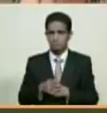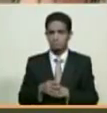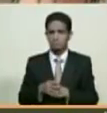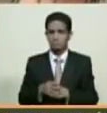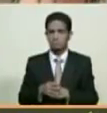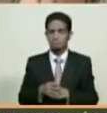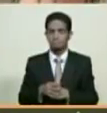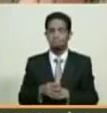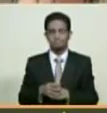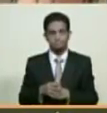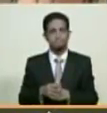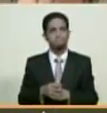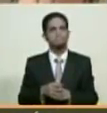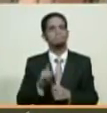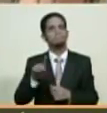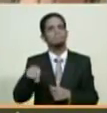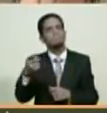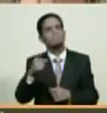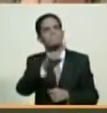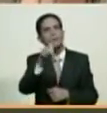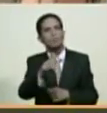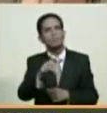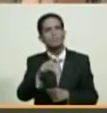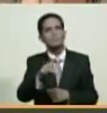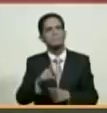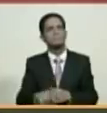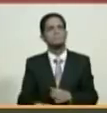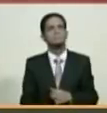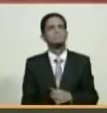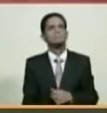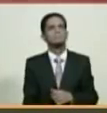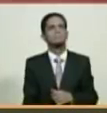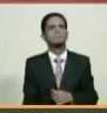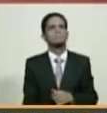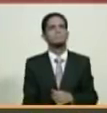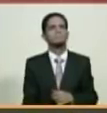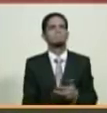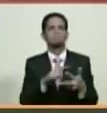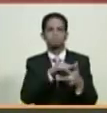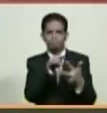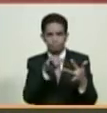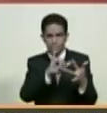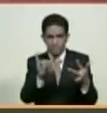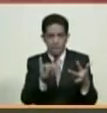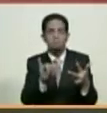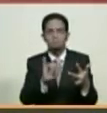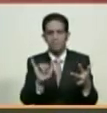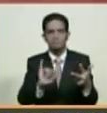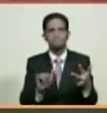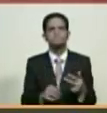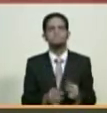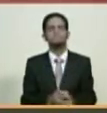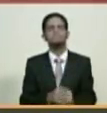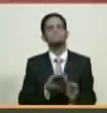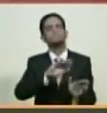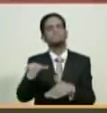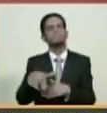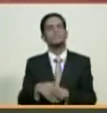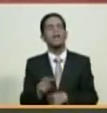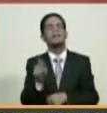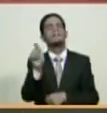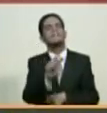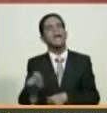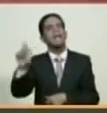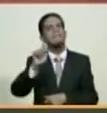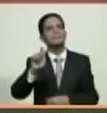Siguiente pregunta. Había otra, lo de las pensiones, ya. Ok, perfecto. Oscar Pineda por Televen.